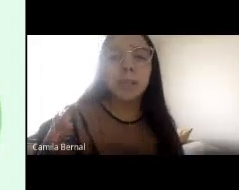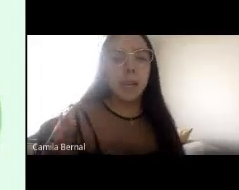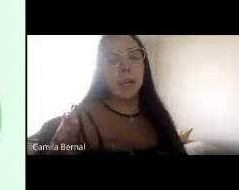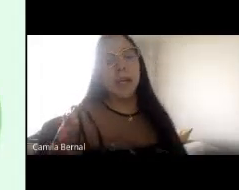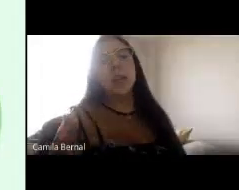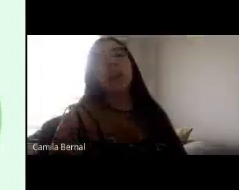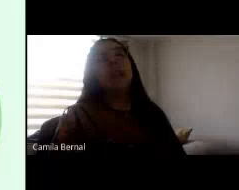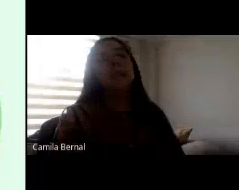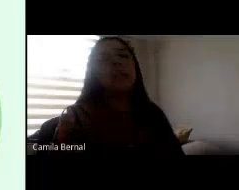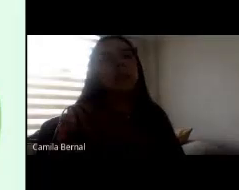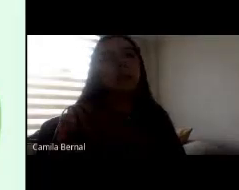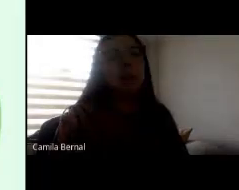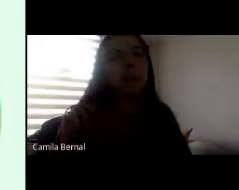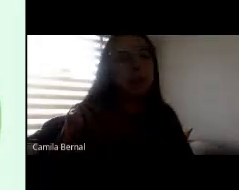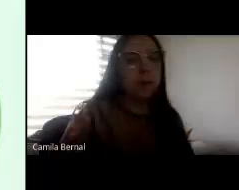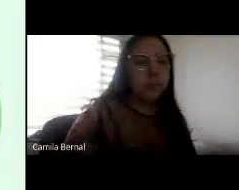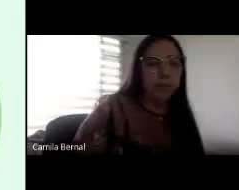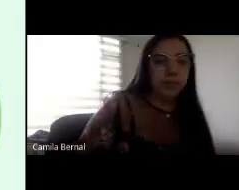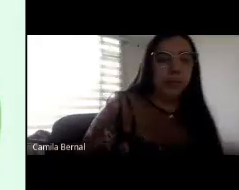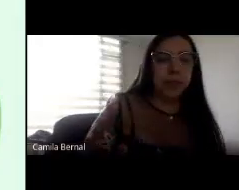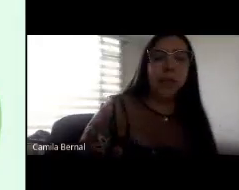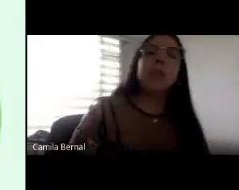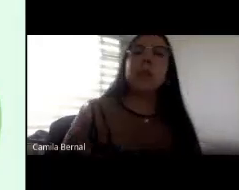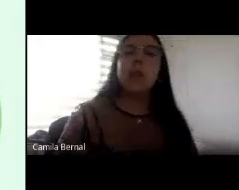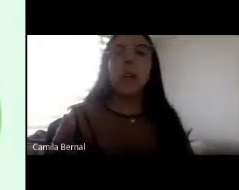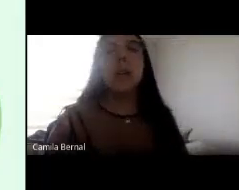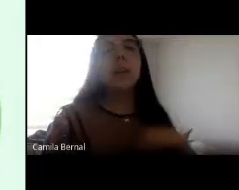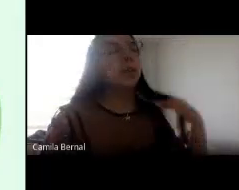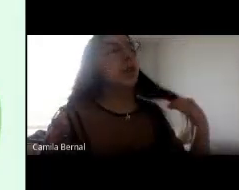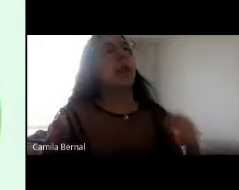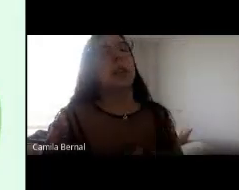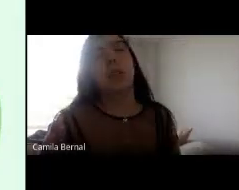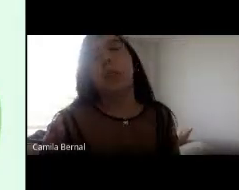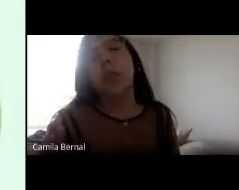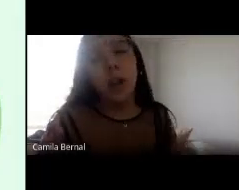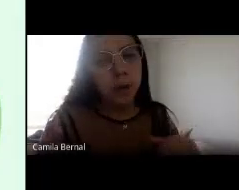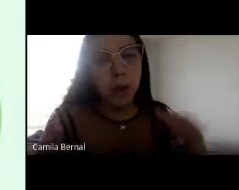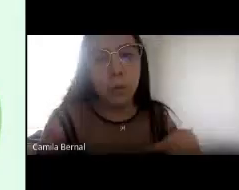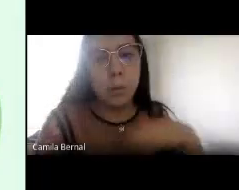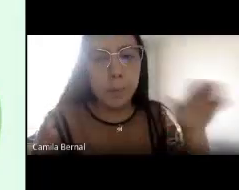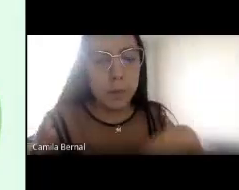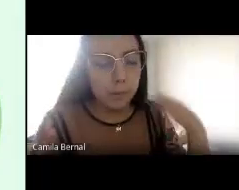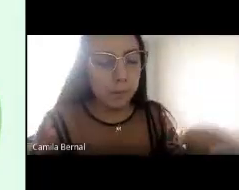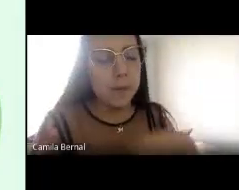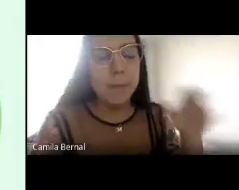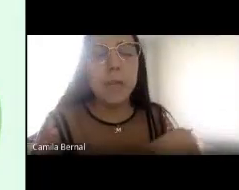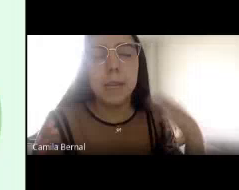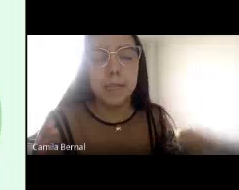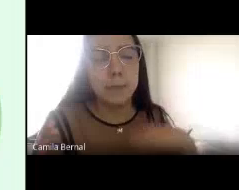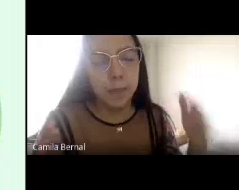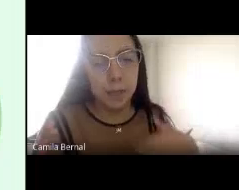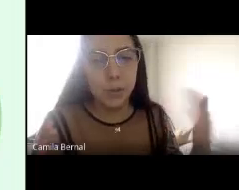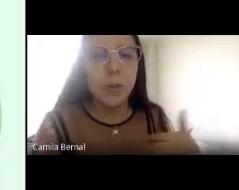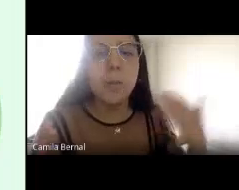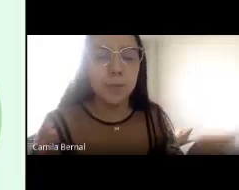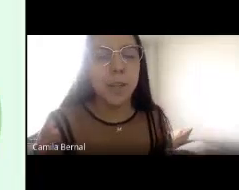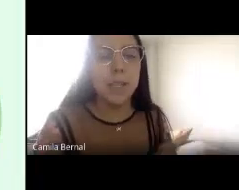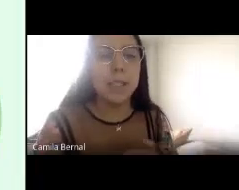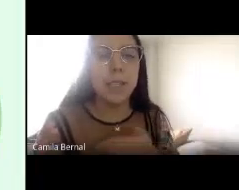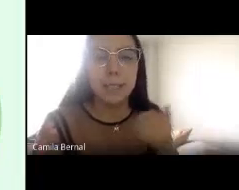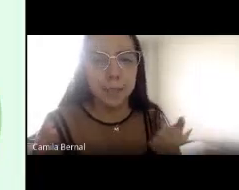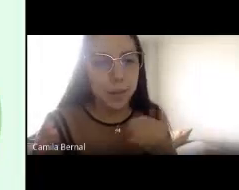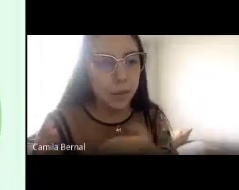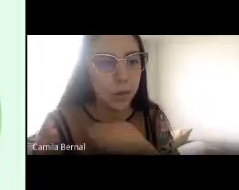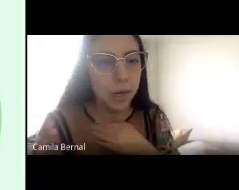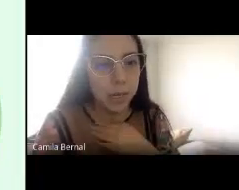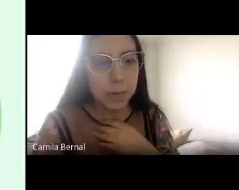el material y esta limpieza se debe utilizar con agua y jabón para limpiar bien el recipiente donde vamos a